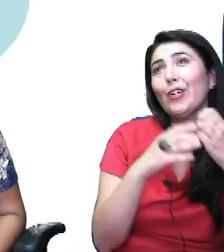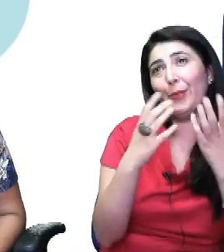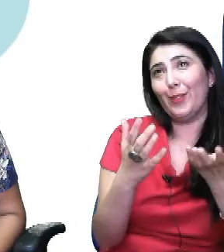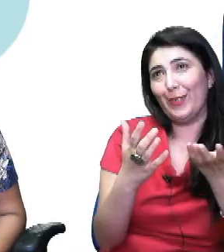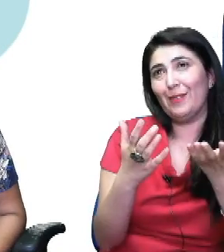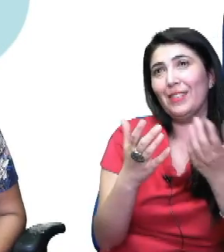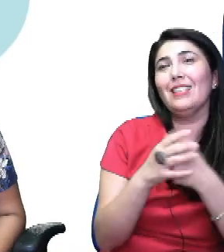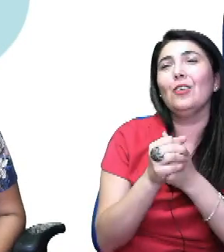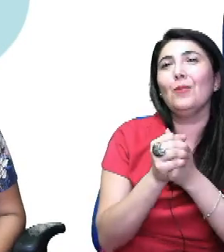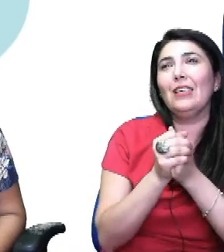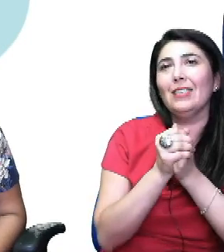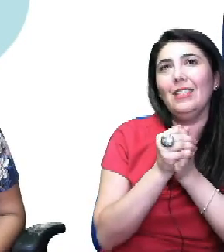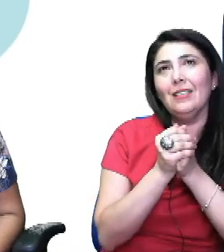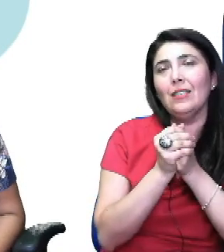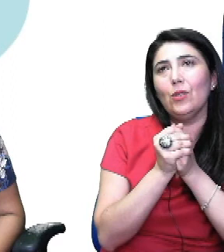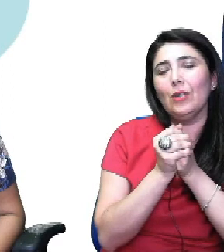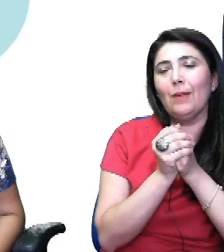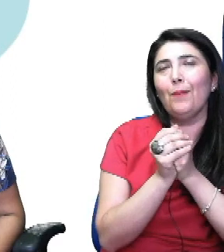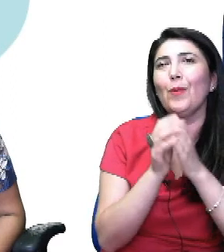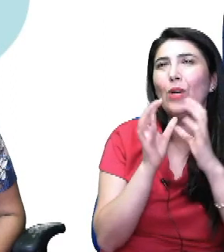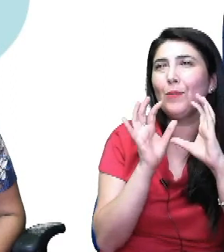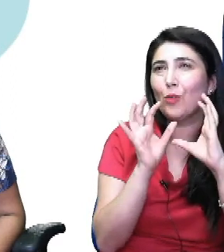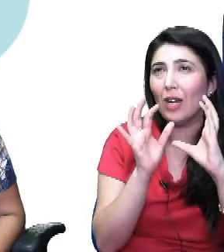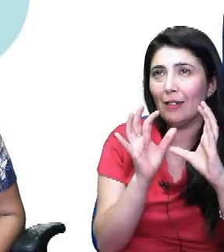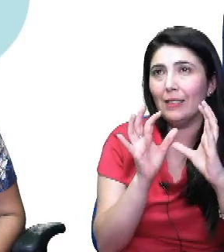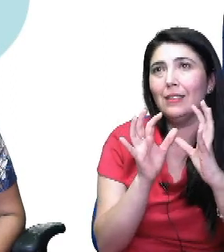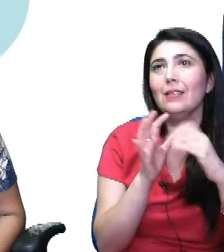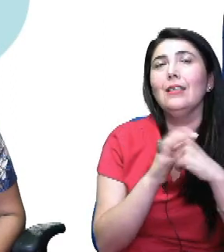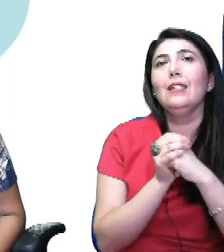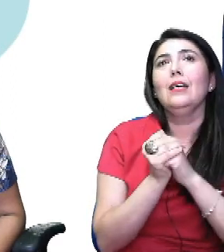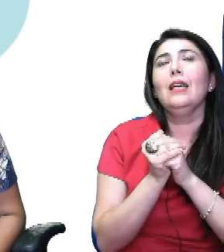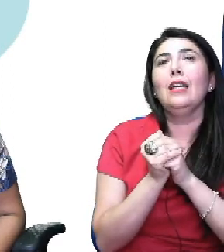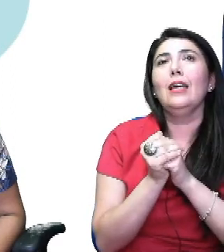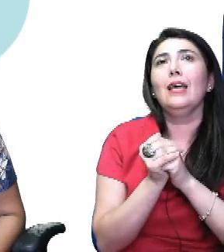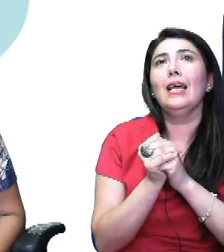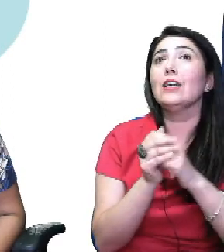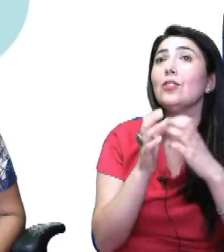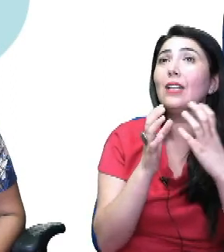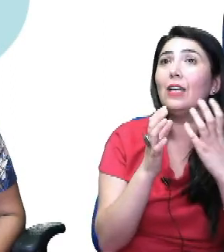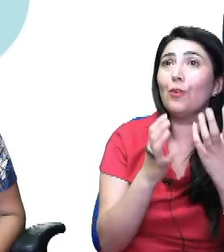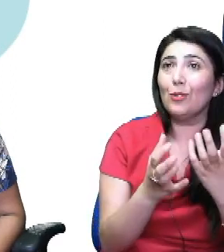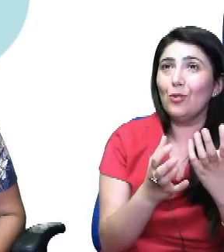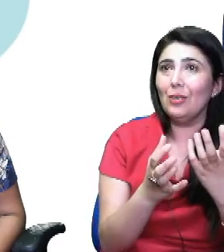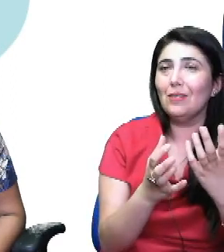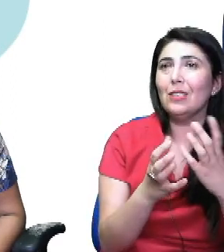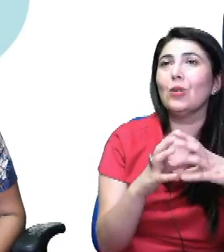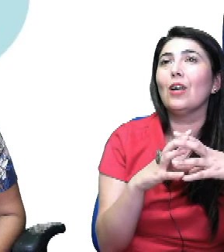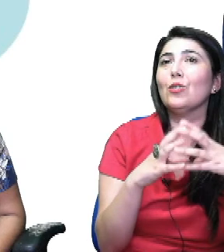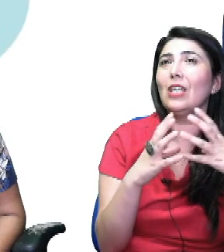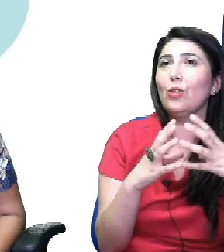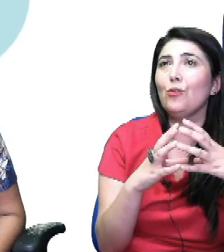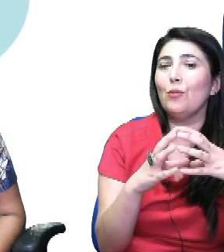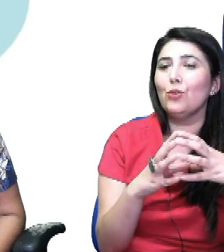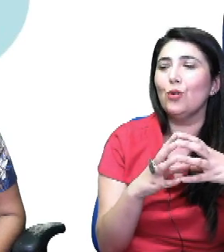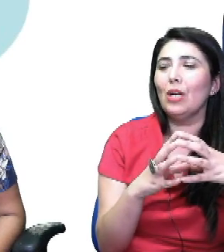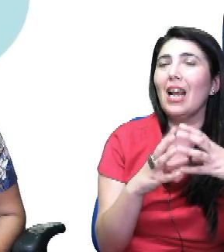o los respondedores también denominados así, ¿cierto?, que es un ámbito clave. La gestión de la información, ¿cierto?, que es